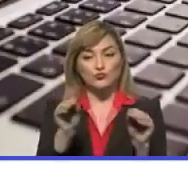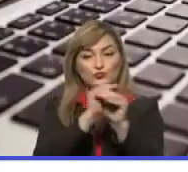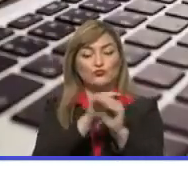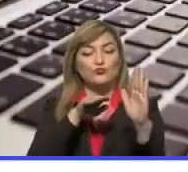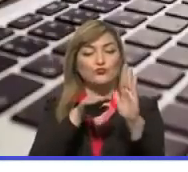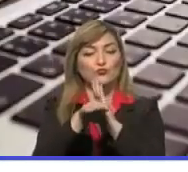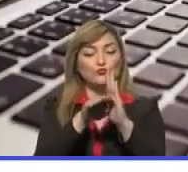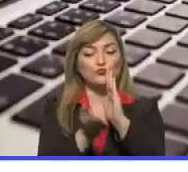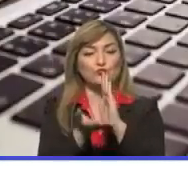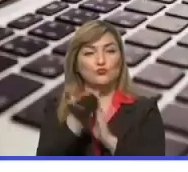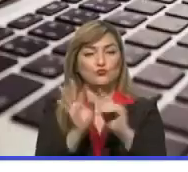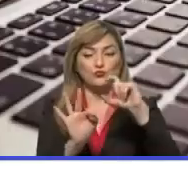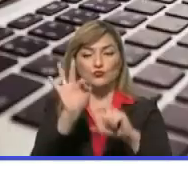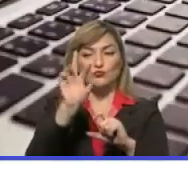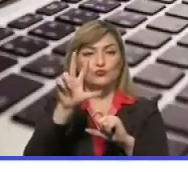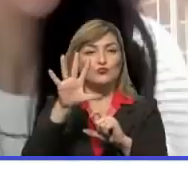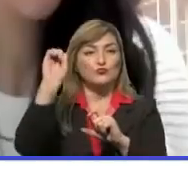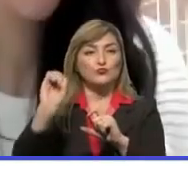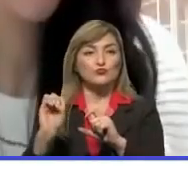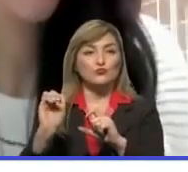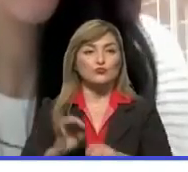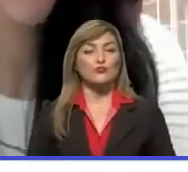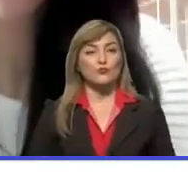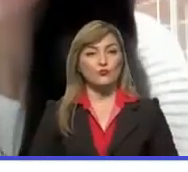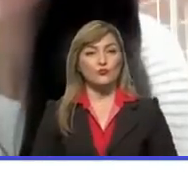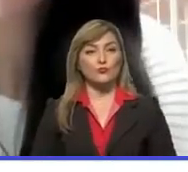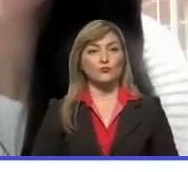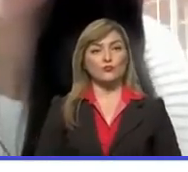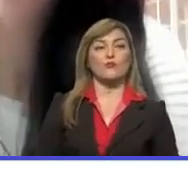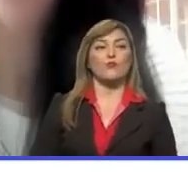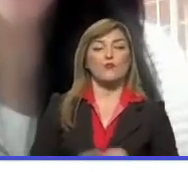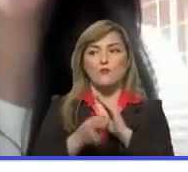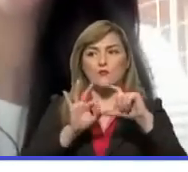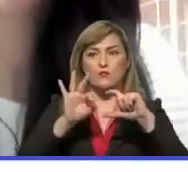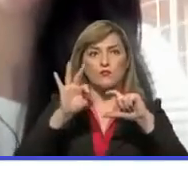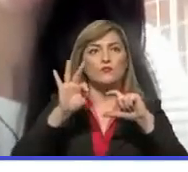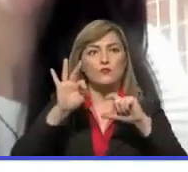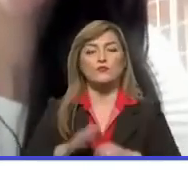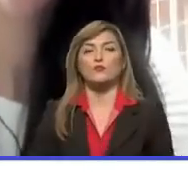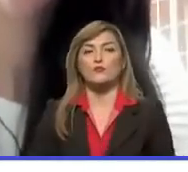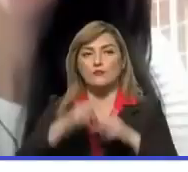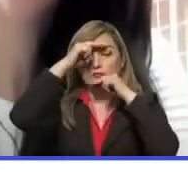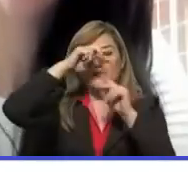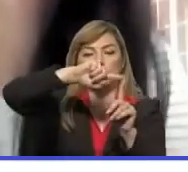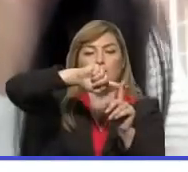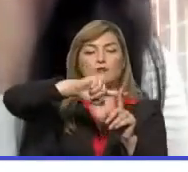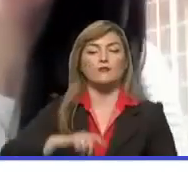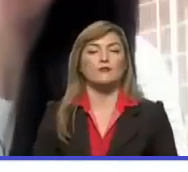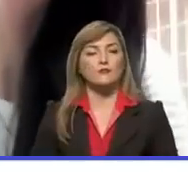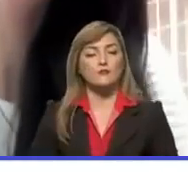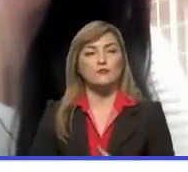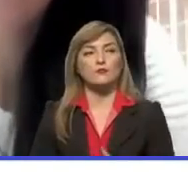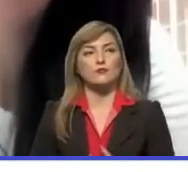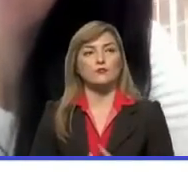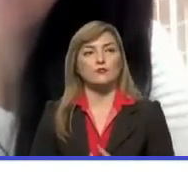se incrementó en un 35%. Es un crecimiento muy, muy significativo. Yo lo veo como una noticia positiva dentro de